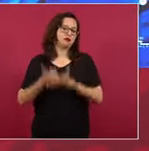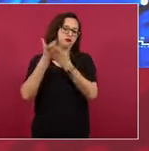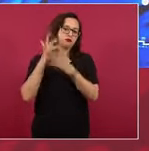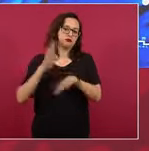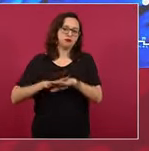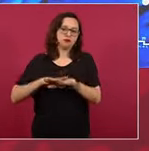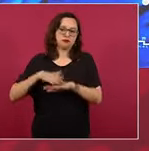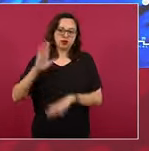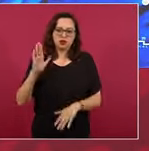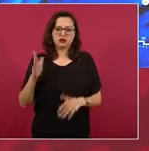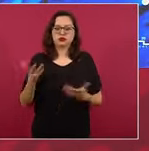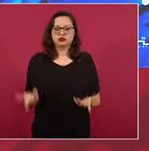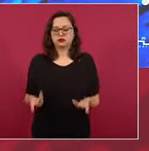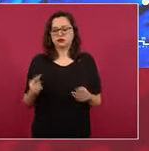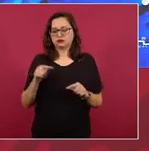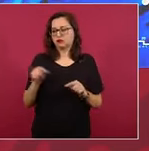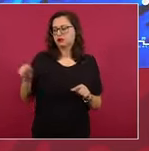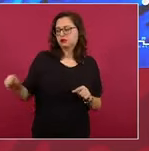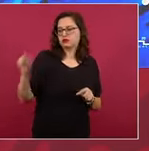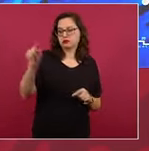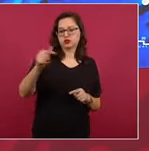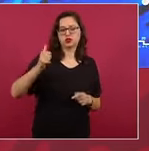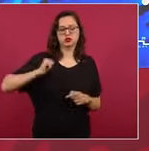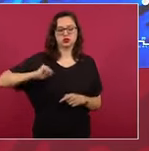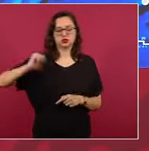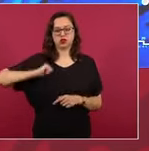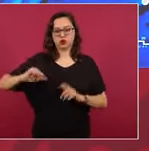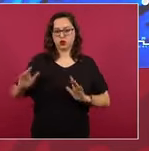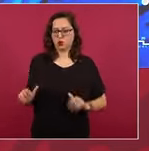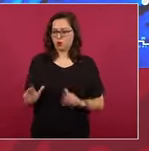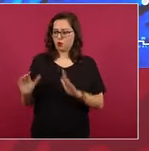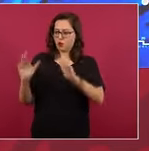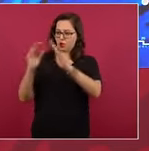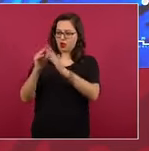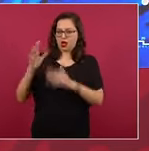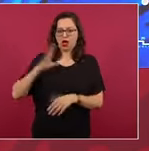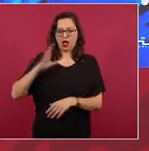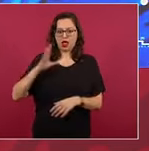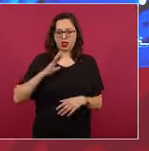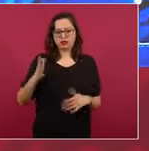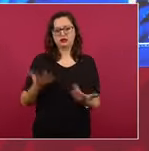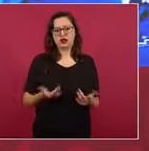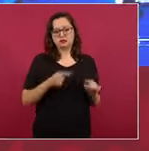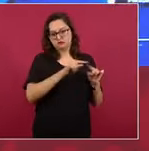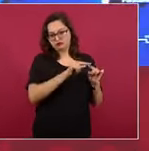El Mirador y al mismo tiempo de Calakmul. Y nosotros salíamos de nuevo aquí,